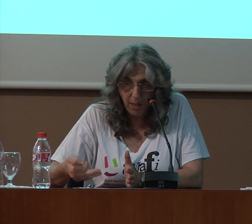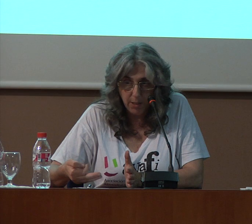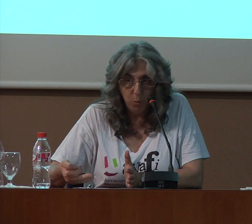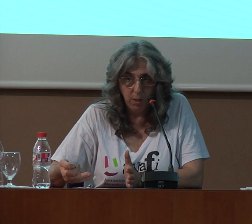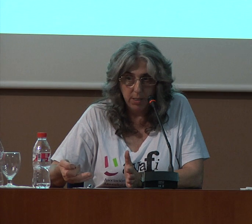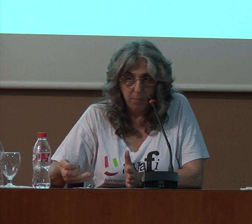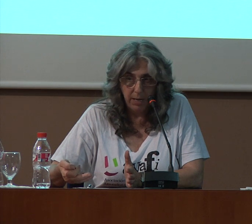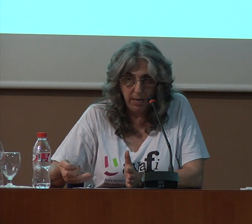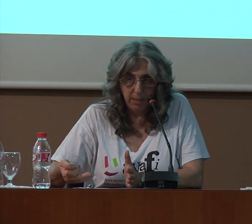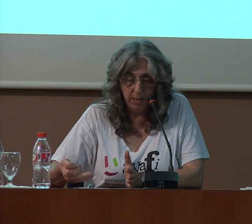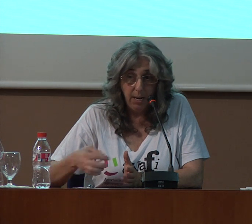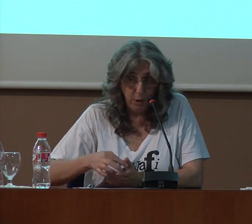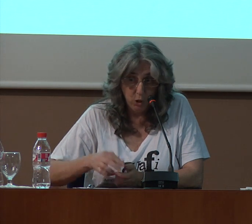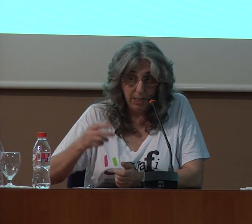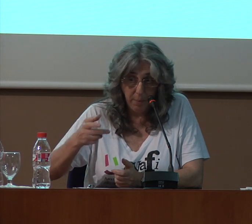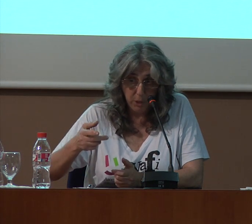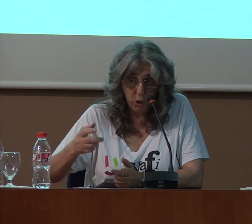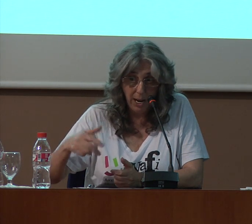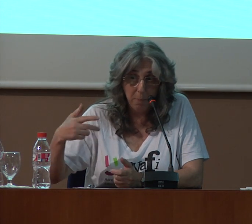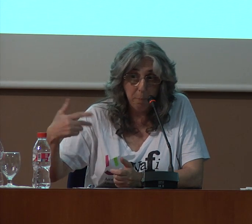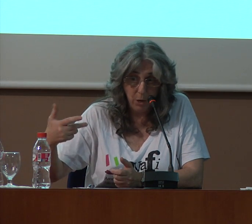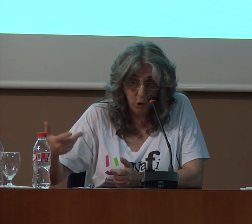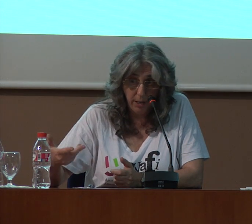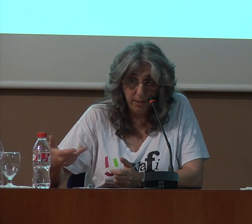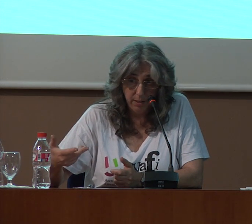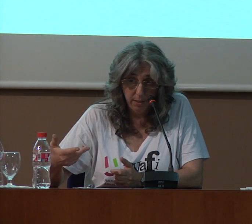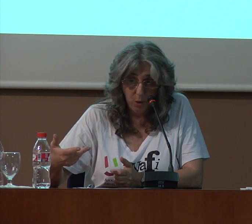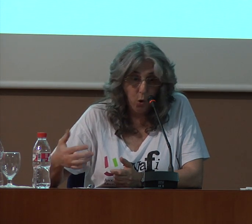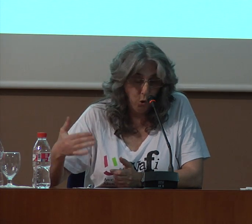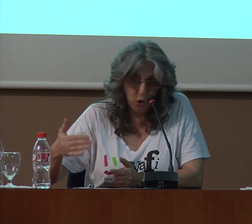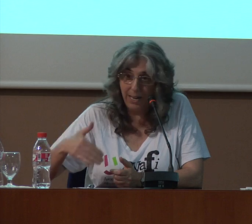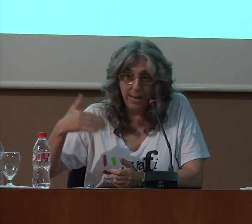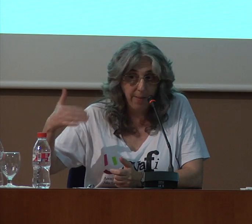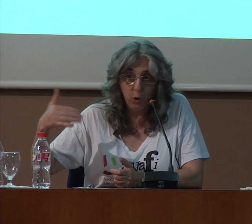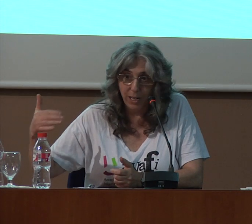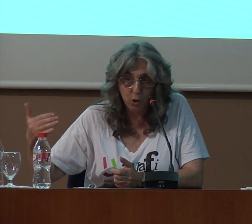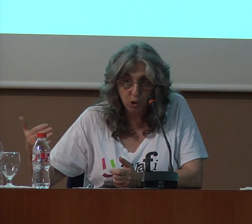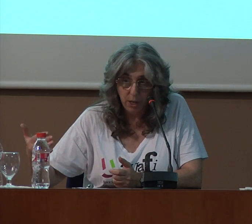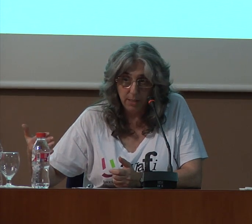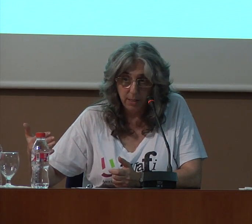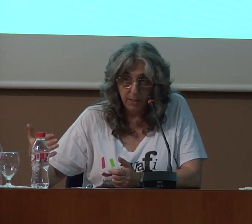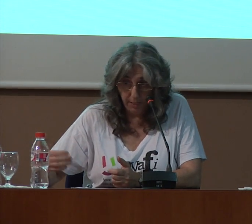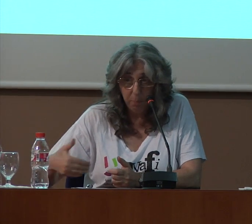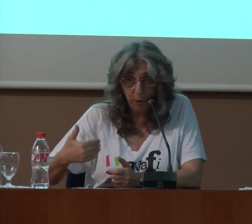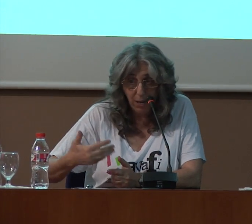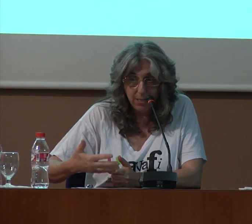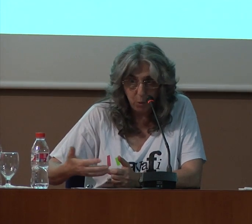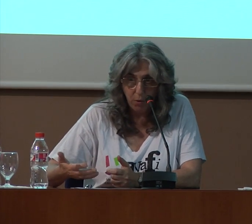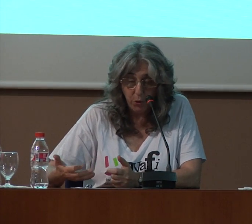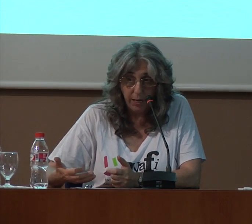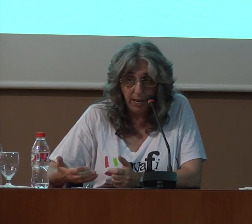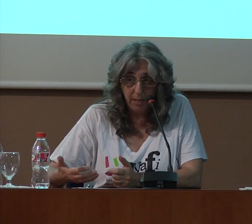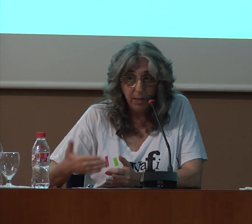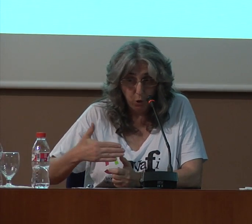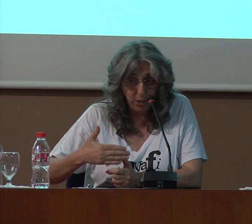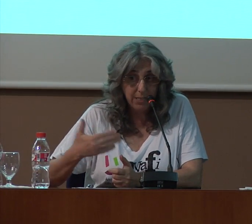necesitamos unidades multidisciplinares, a no ser que la persona empeore o se le añadan otras cosas que empeoren la